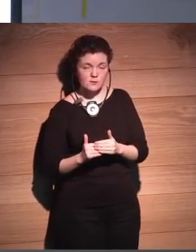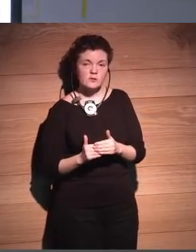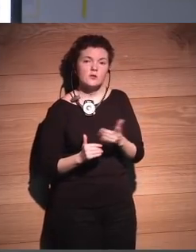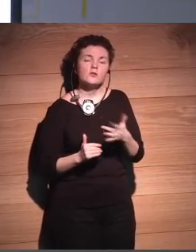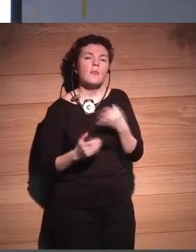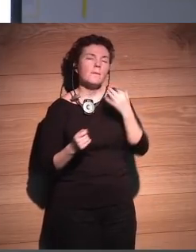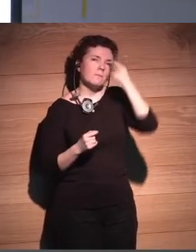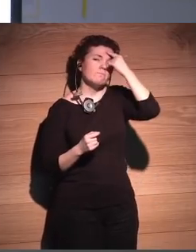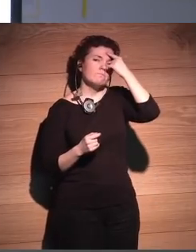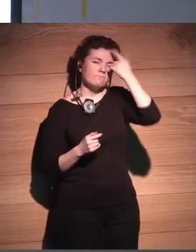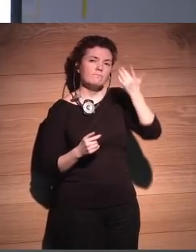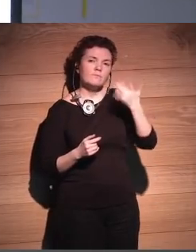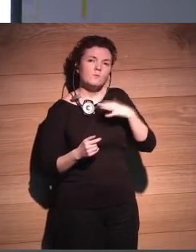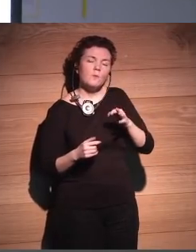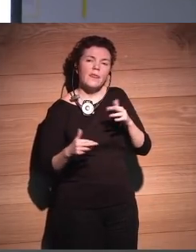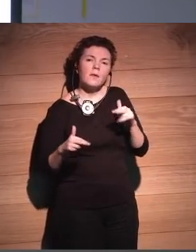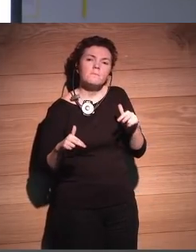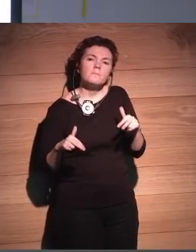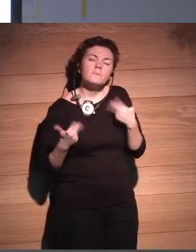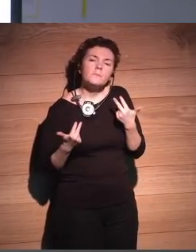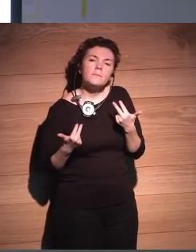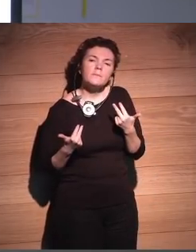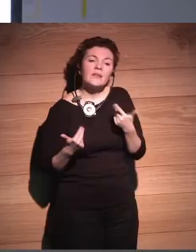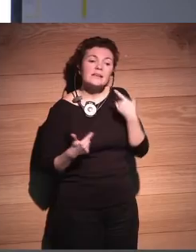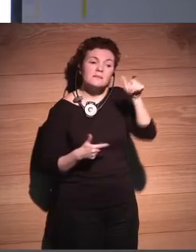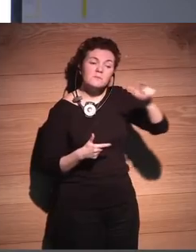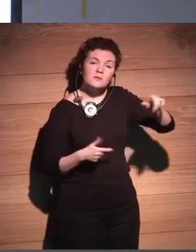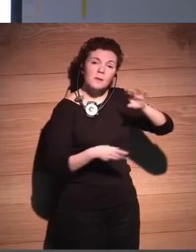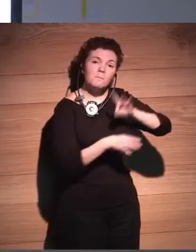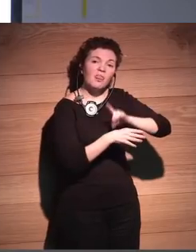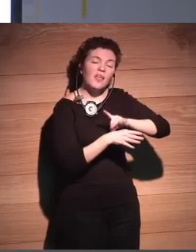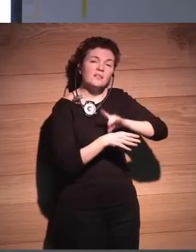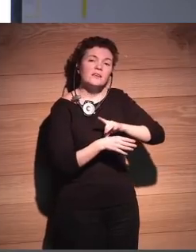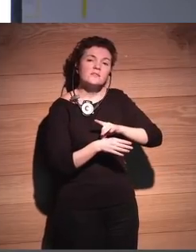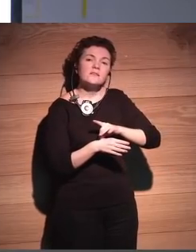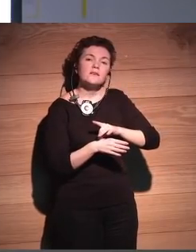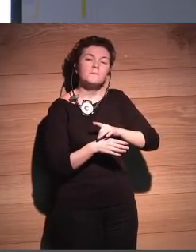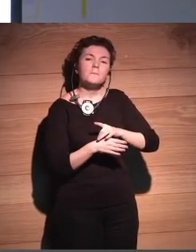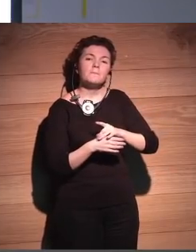algo que debemos tener en cuenta. Esto nos permite, básicamente, que estos pacientes